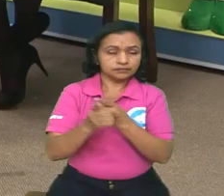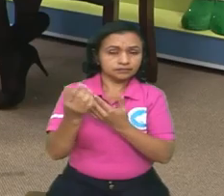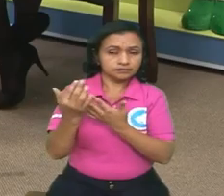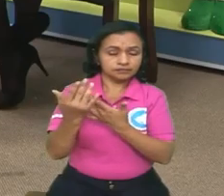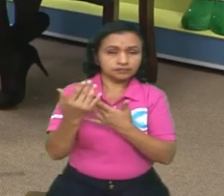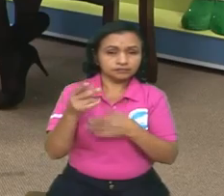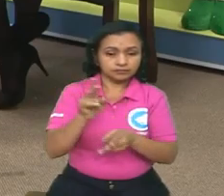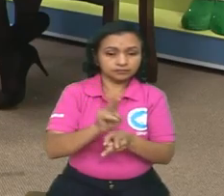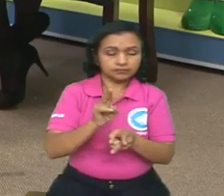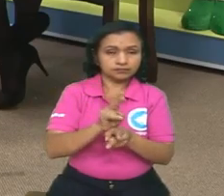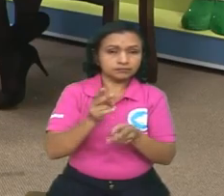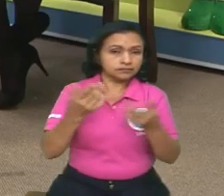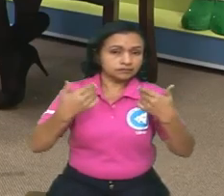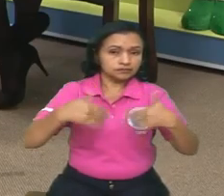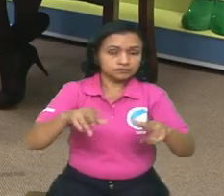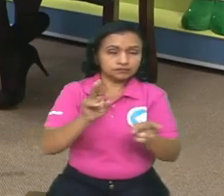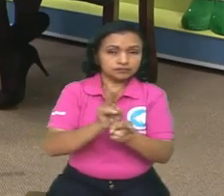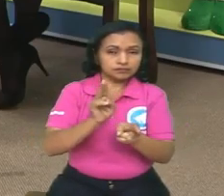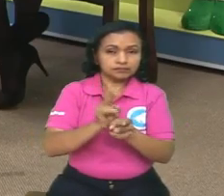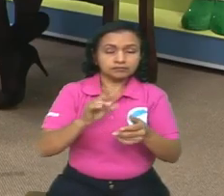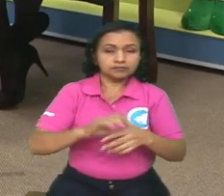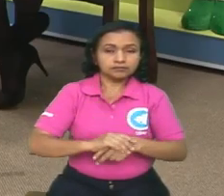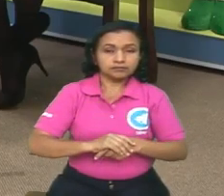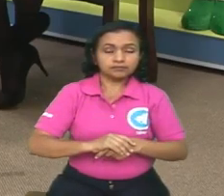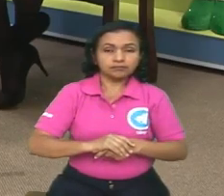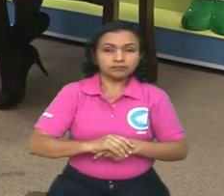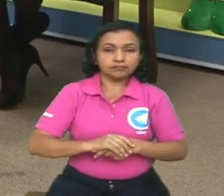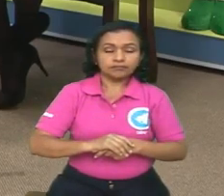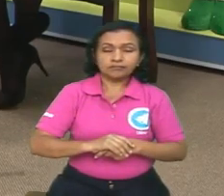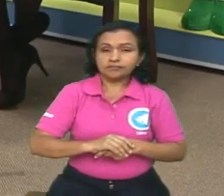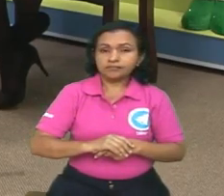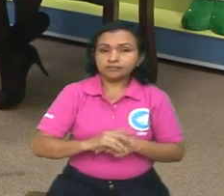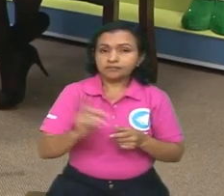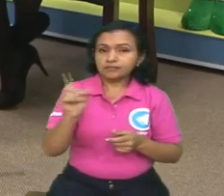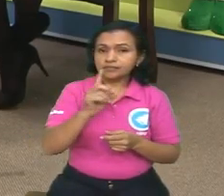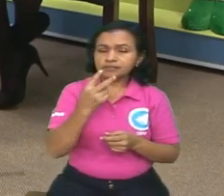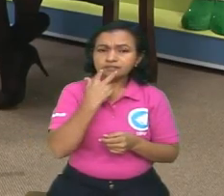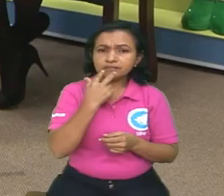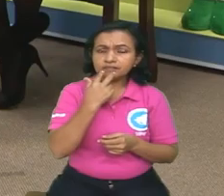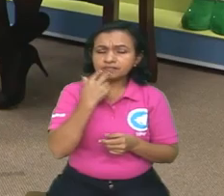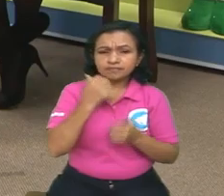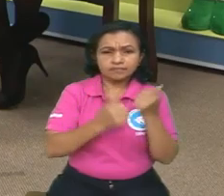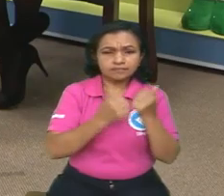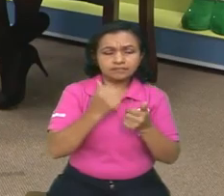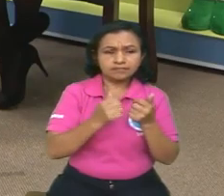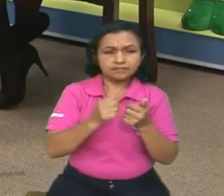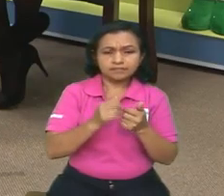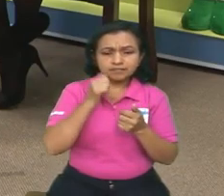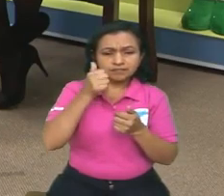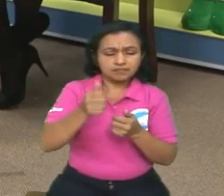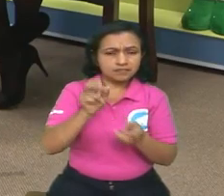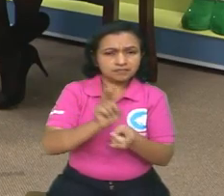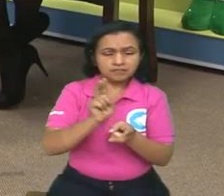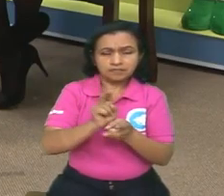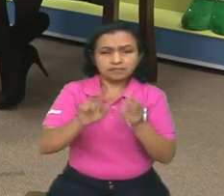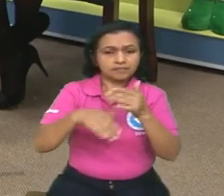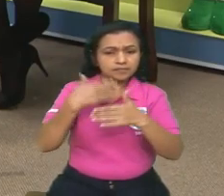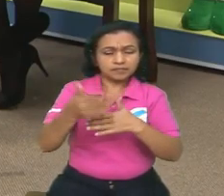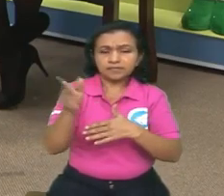tener, volver a la vida sexual activa? Ok, no tiene ninguna contraindicación tener relaciones sexuales después.